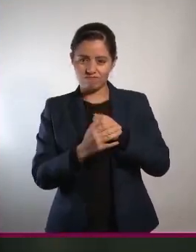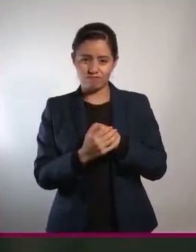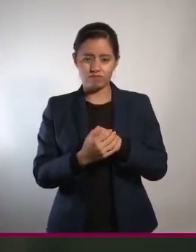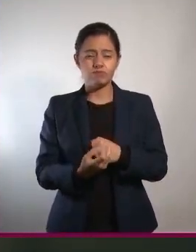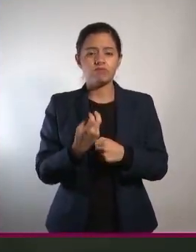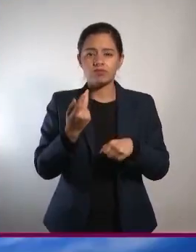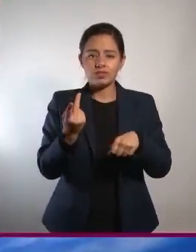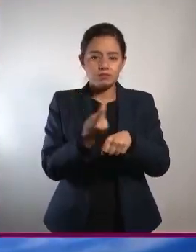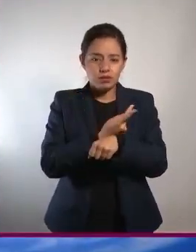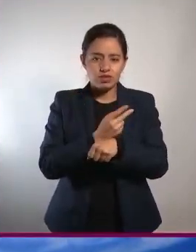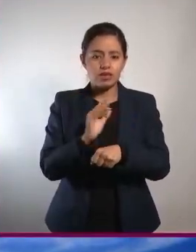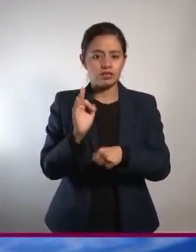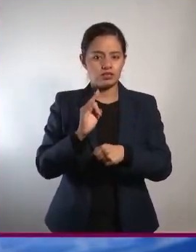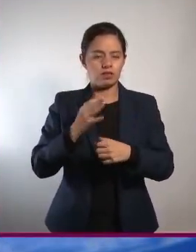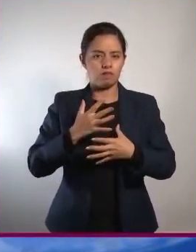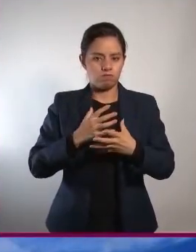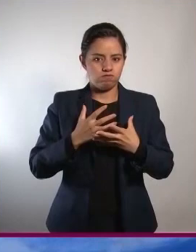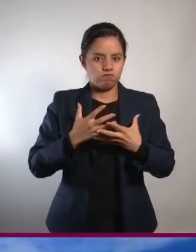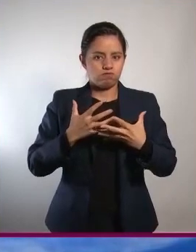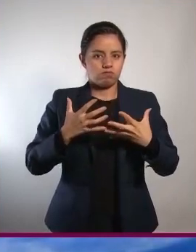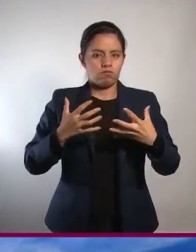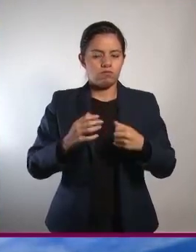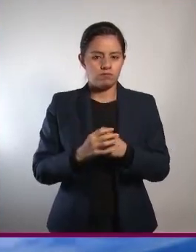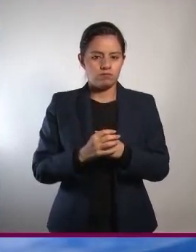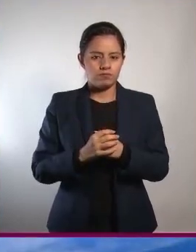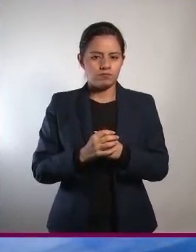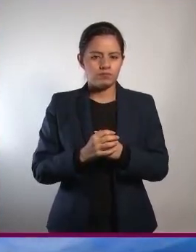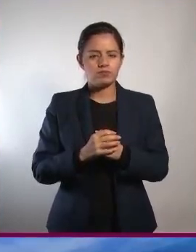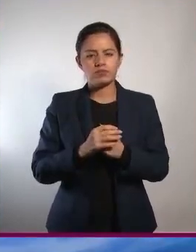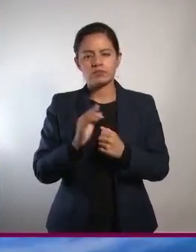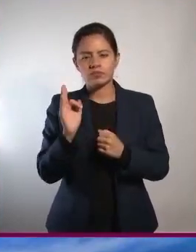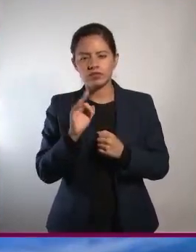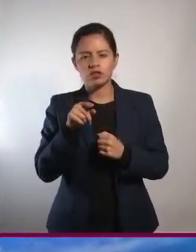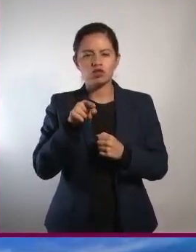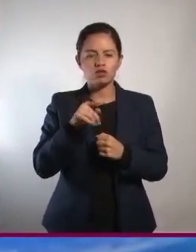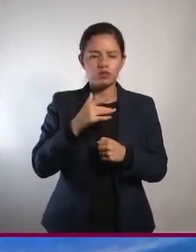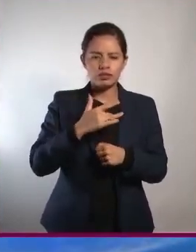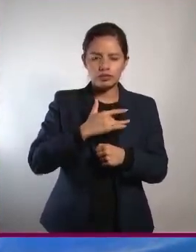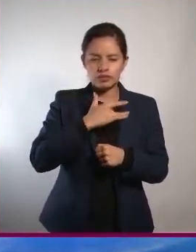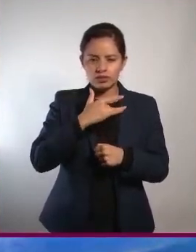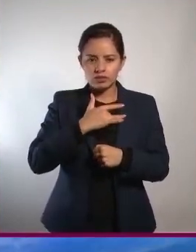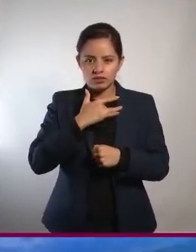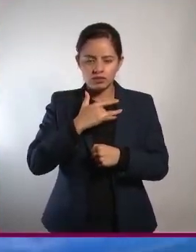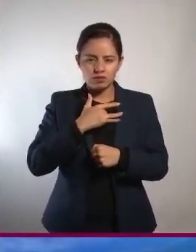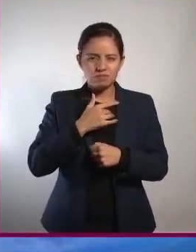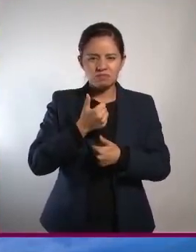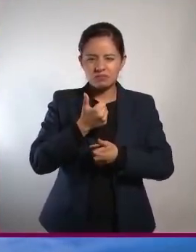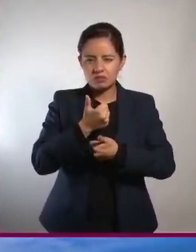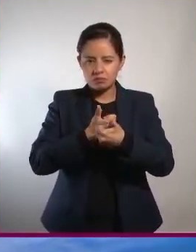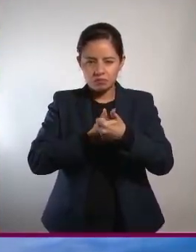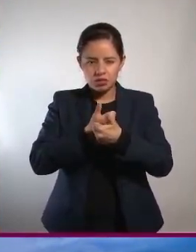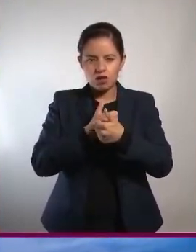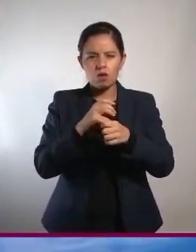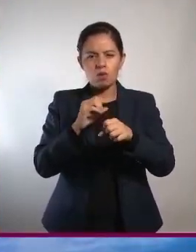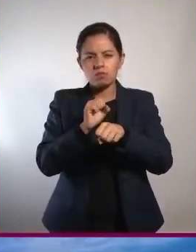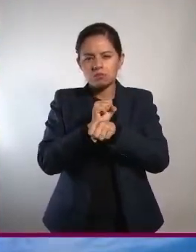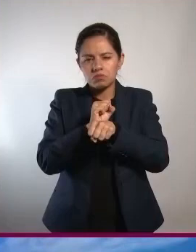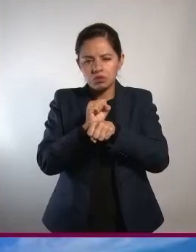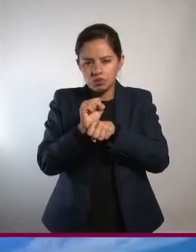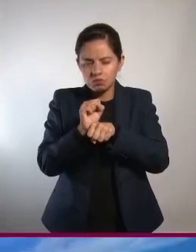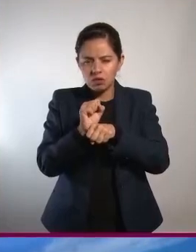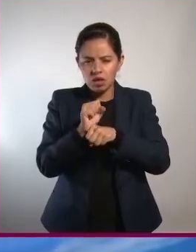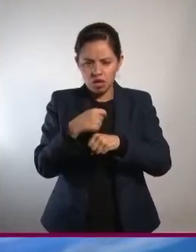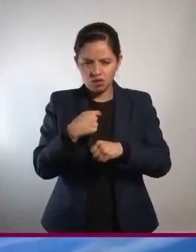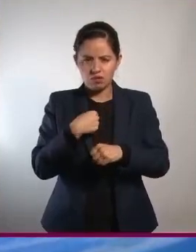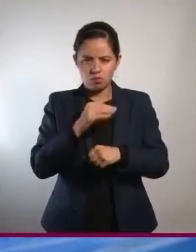inflamatorio. En un caso de leve a moderado, la batalla se libra sin grandes daños